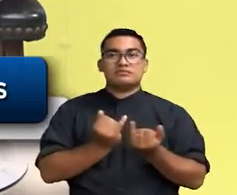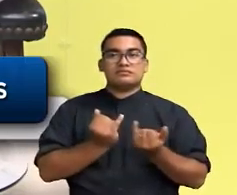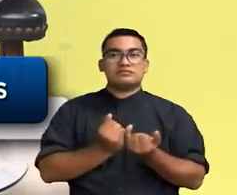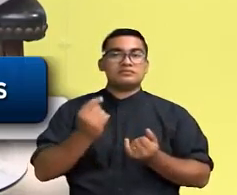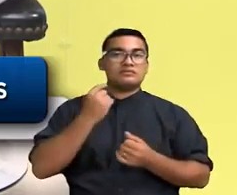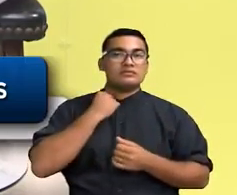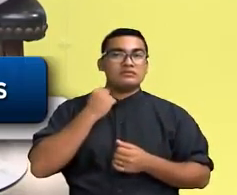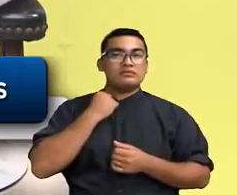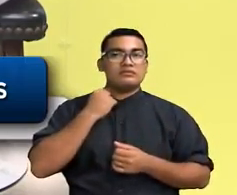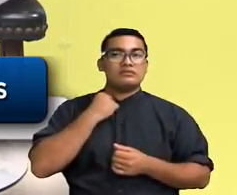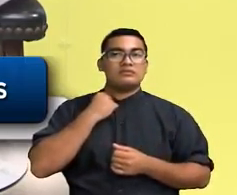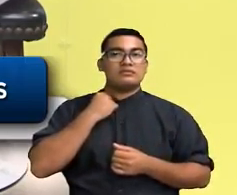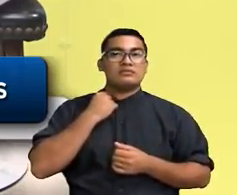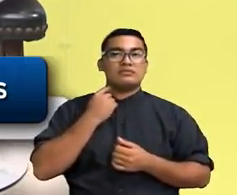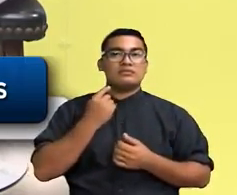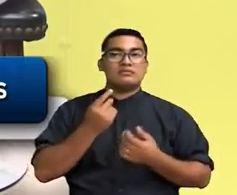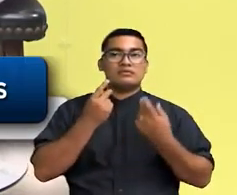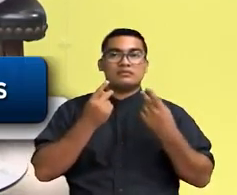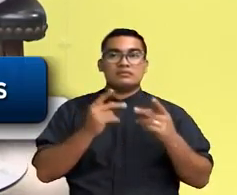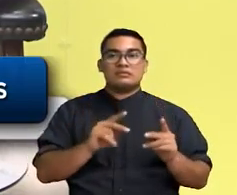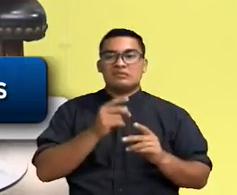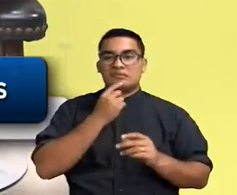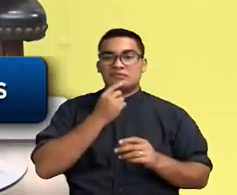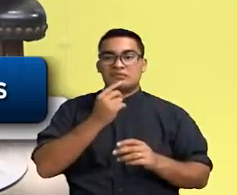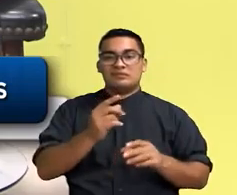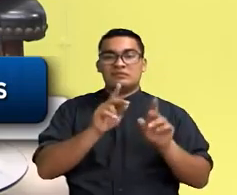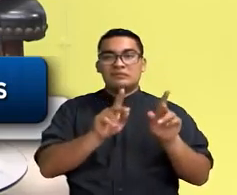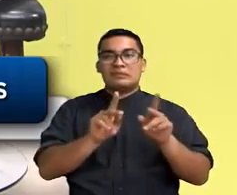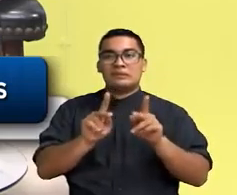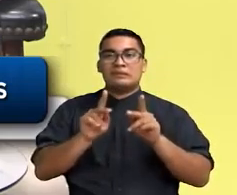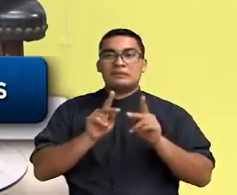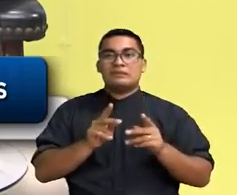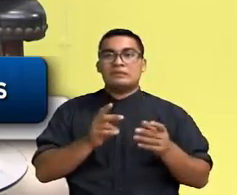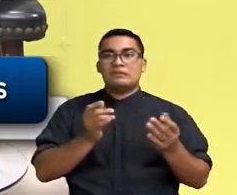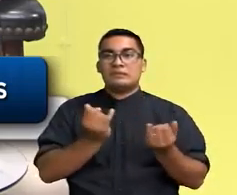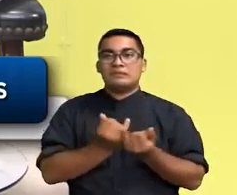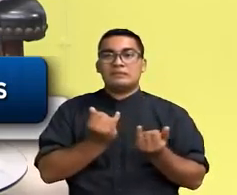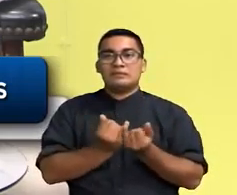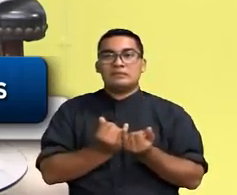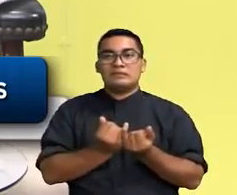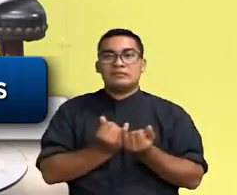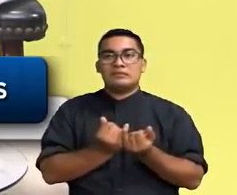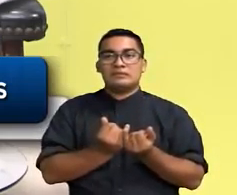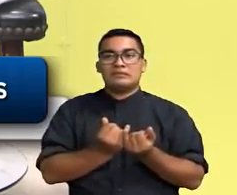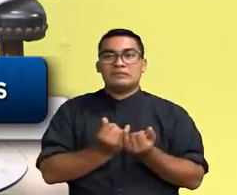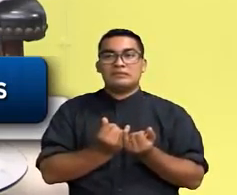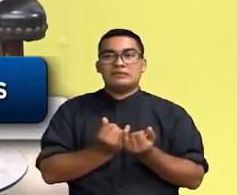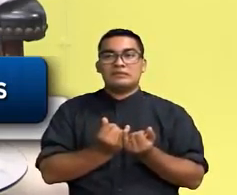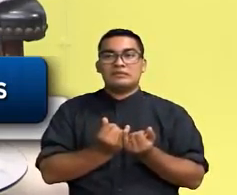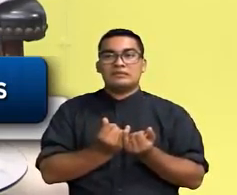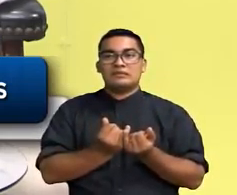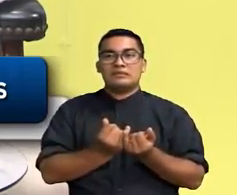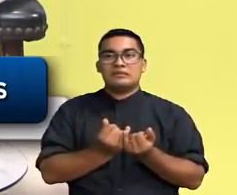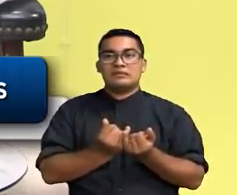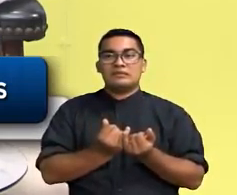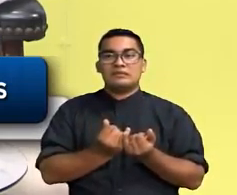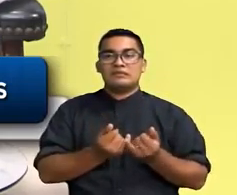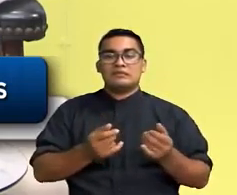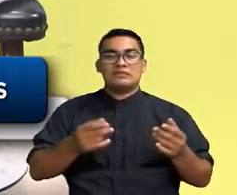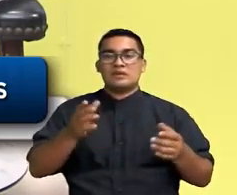siempre tenemos que estar haciendo algo, ¿ya? Entonces el paciente nos refiere que ya tiene años y llega, se toma